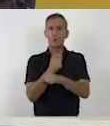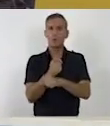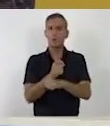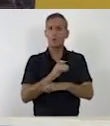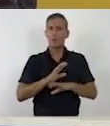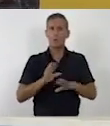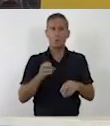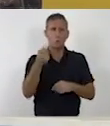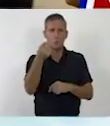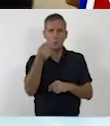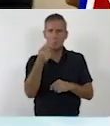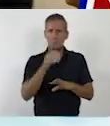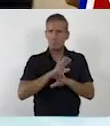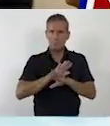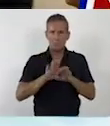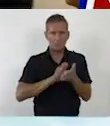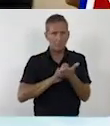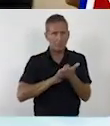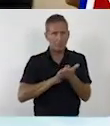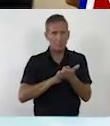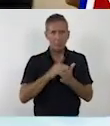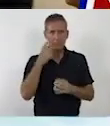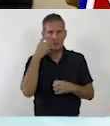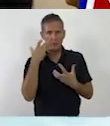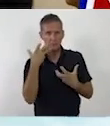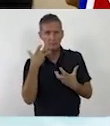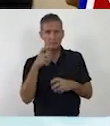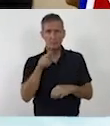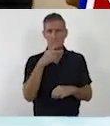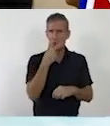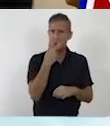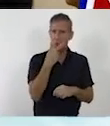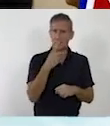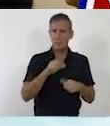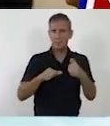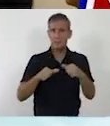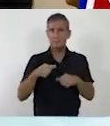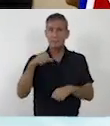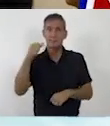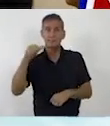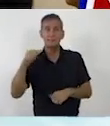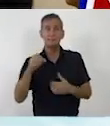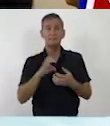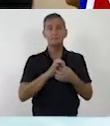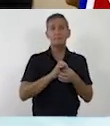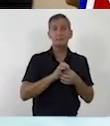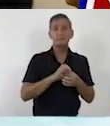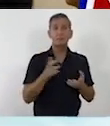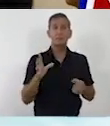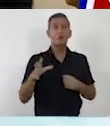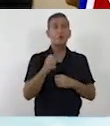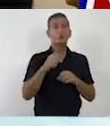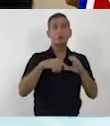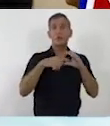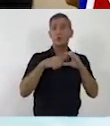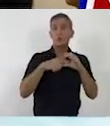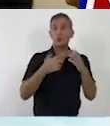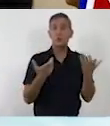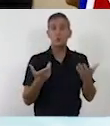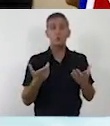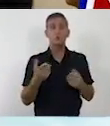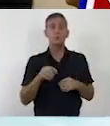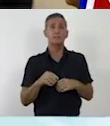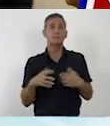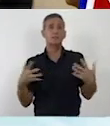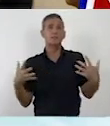costo alguno. Bien, muy importante. Y ahí, como ustedes ven, en química 10º grado tienen todos los contenidos curriculares